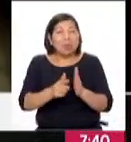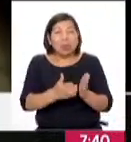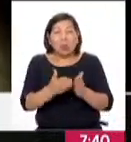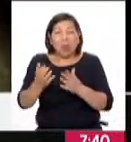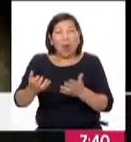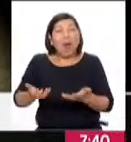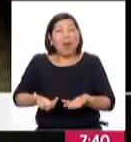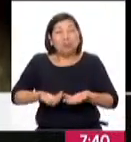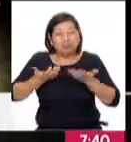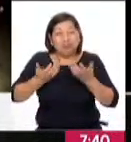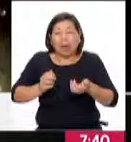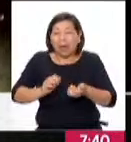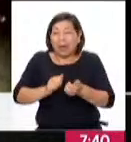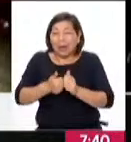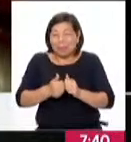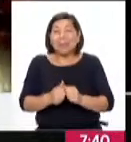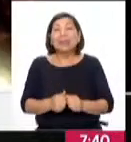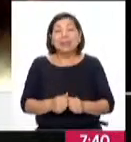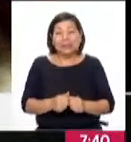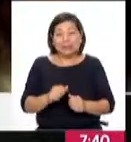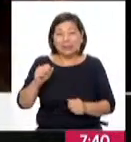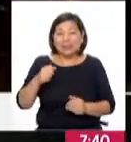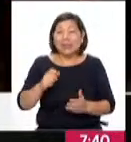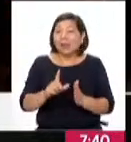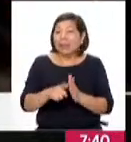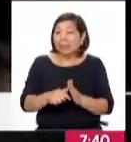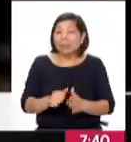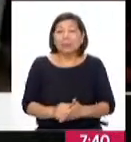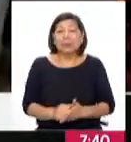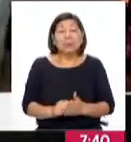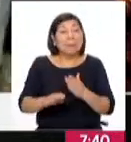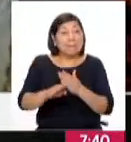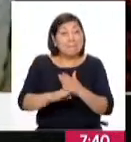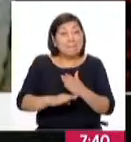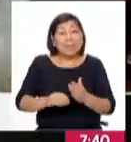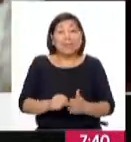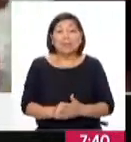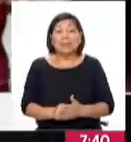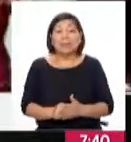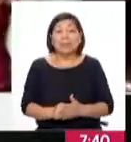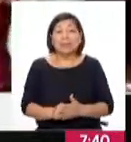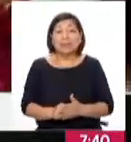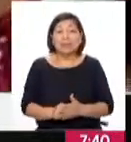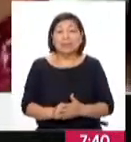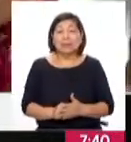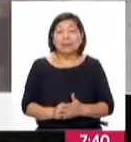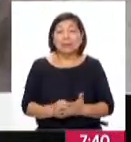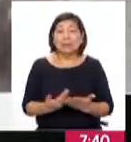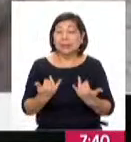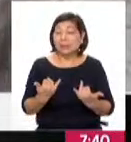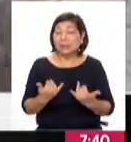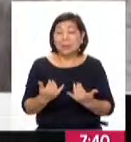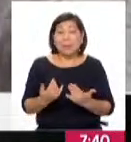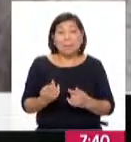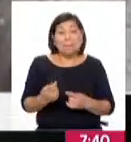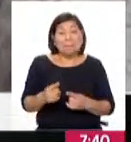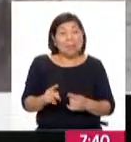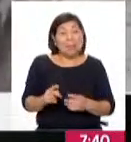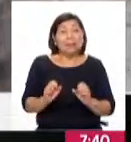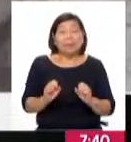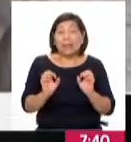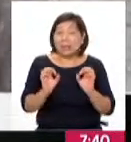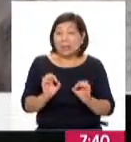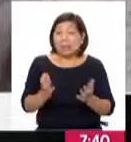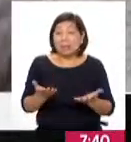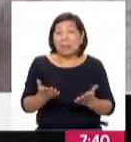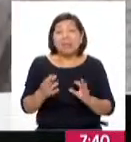el niño si en realidad después básicamente para niños extraordinarios siempre ha